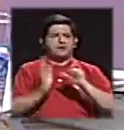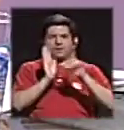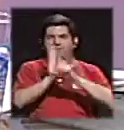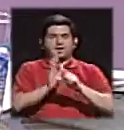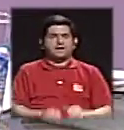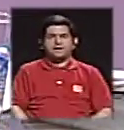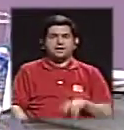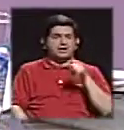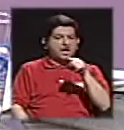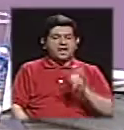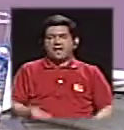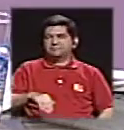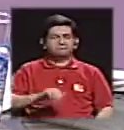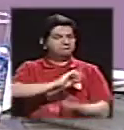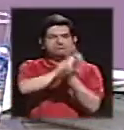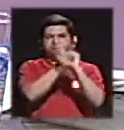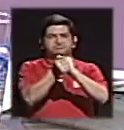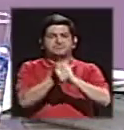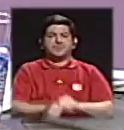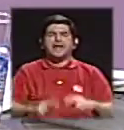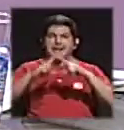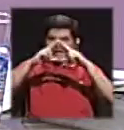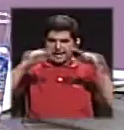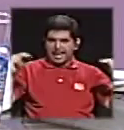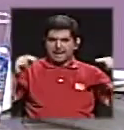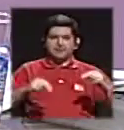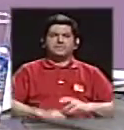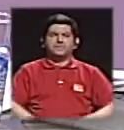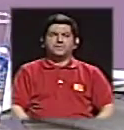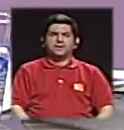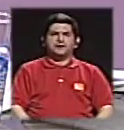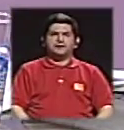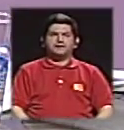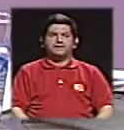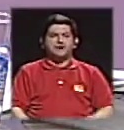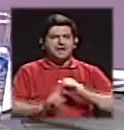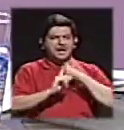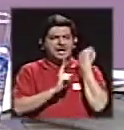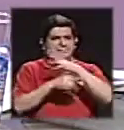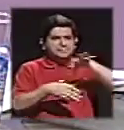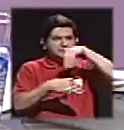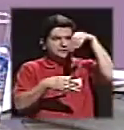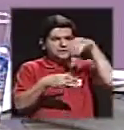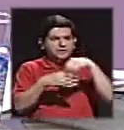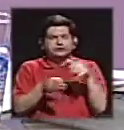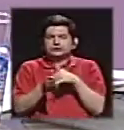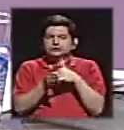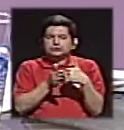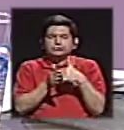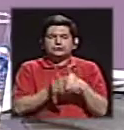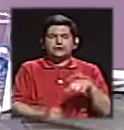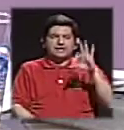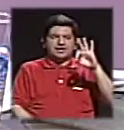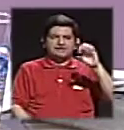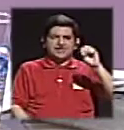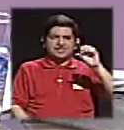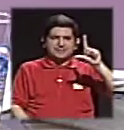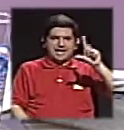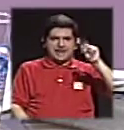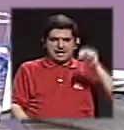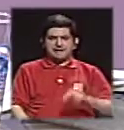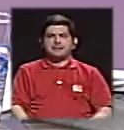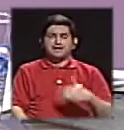salga la reforma. En Nicaragua, en un contexto de mucha debilidad del movimiento sandinista,